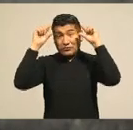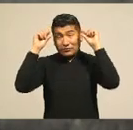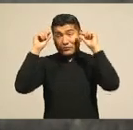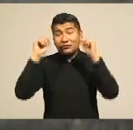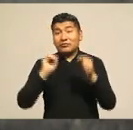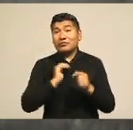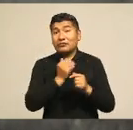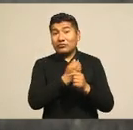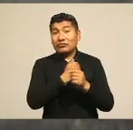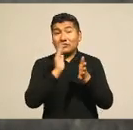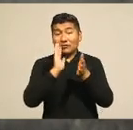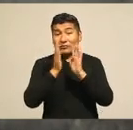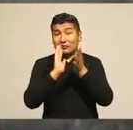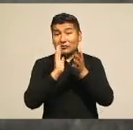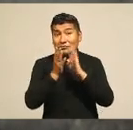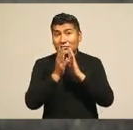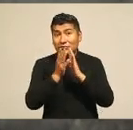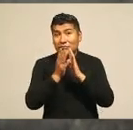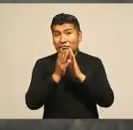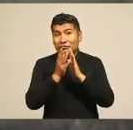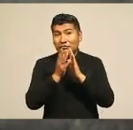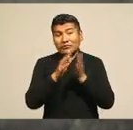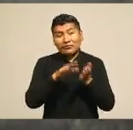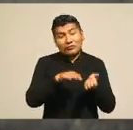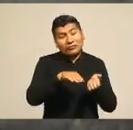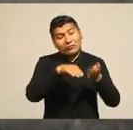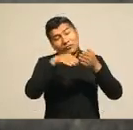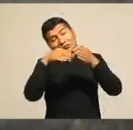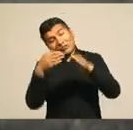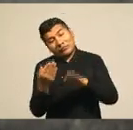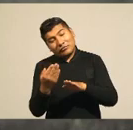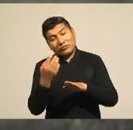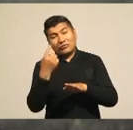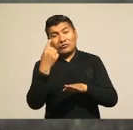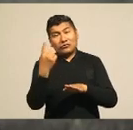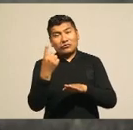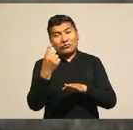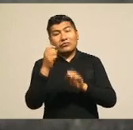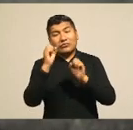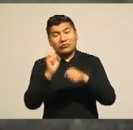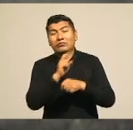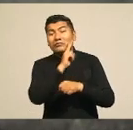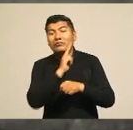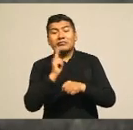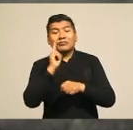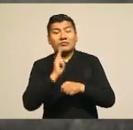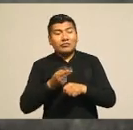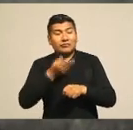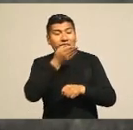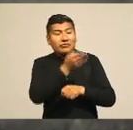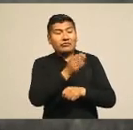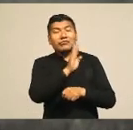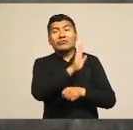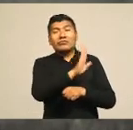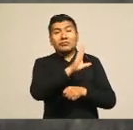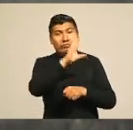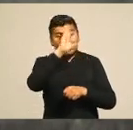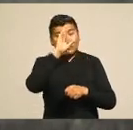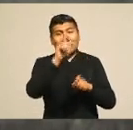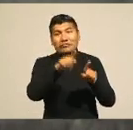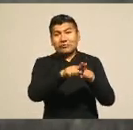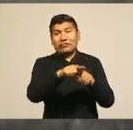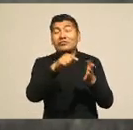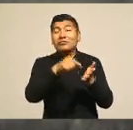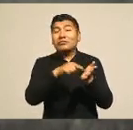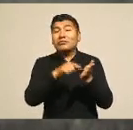que si moría uno tenía que suceder el hermano, etcétera. Esas eran leyes antiguas del